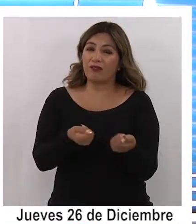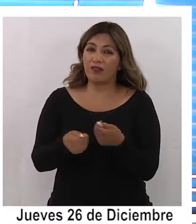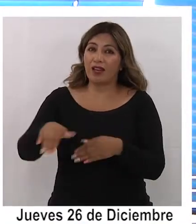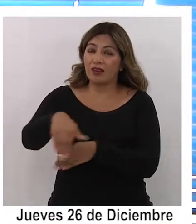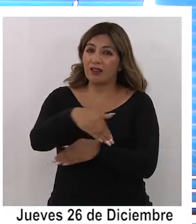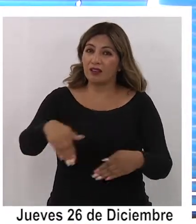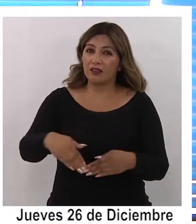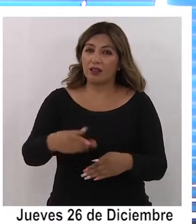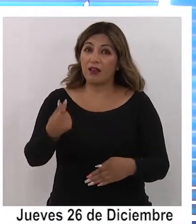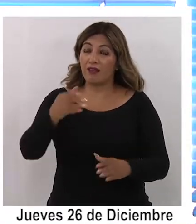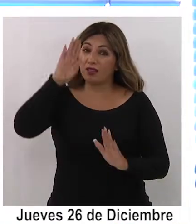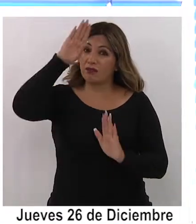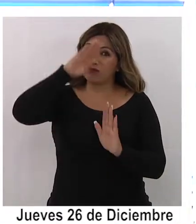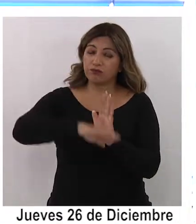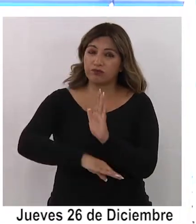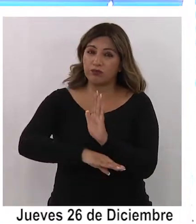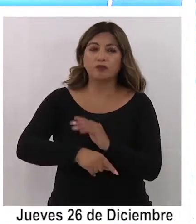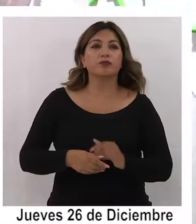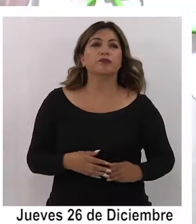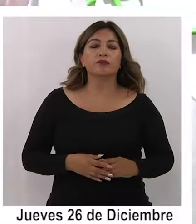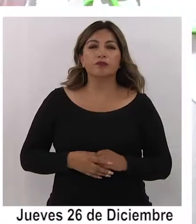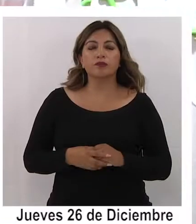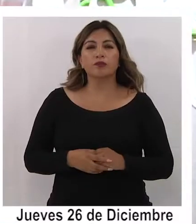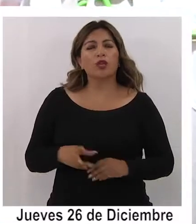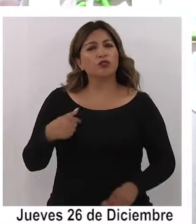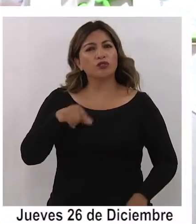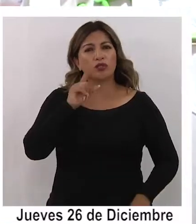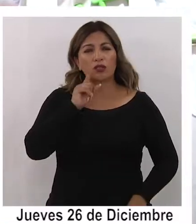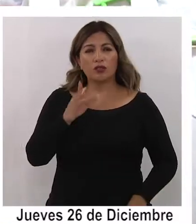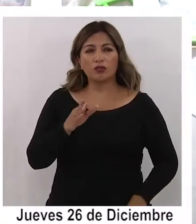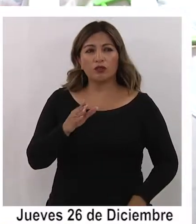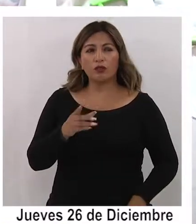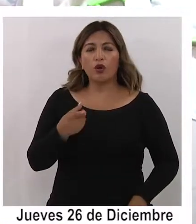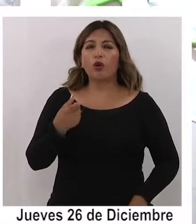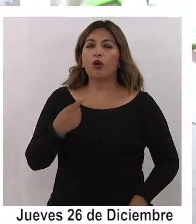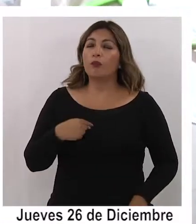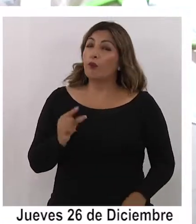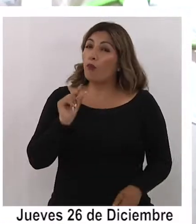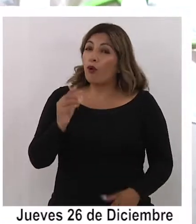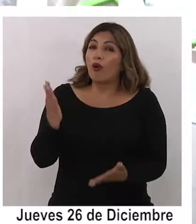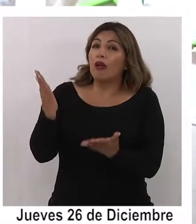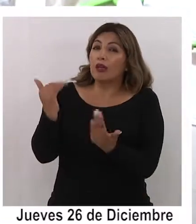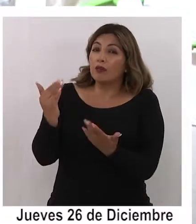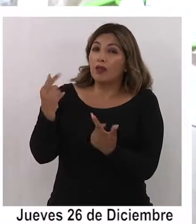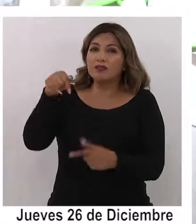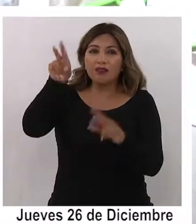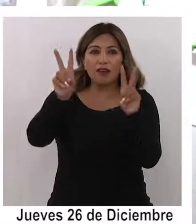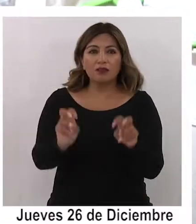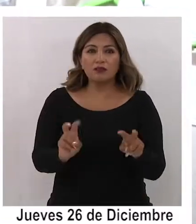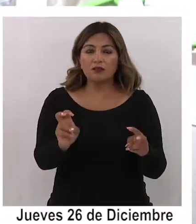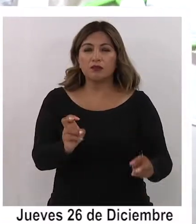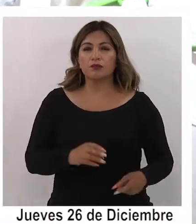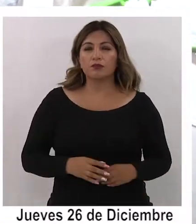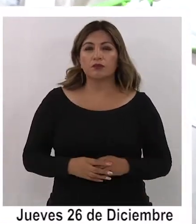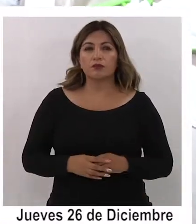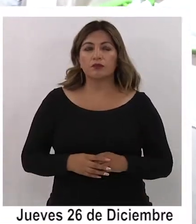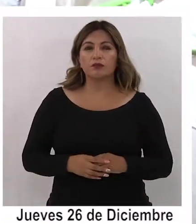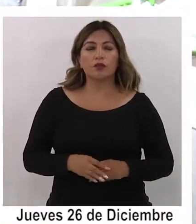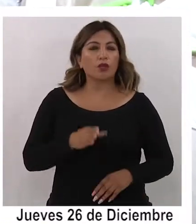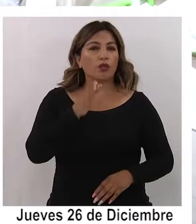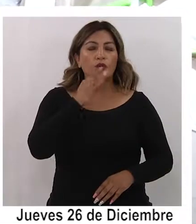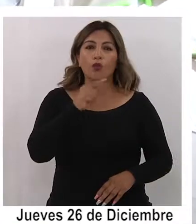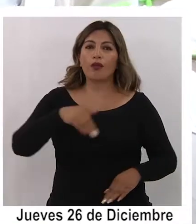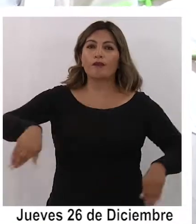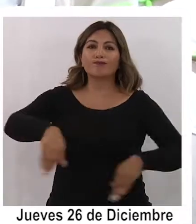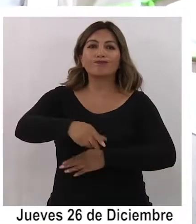bajan considerablemente las ventas. Nosotros teníamos un poco de esperanza en el sentido de que ya no